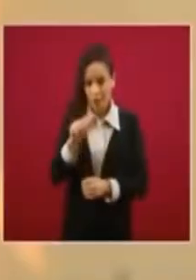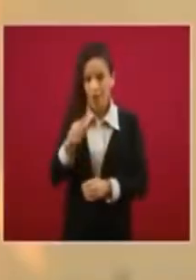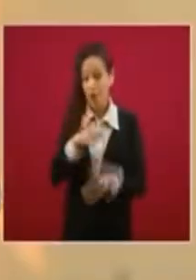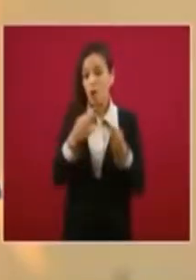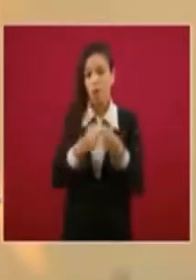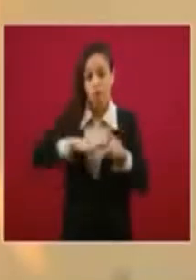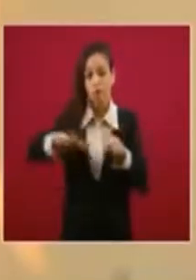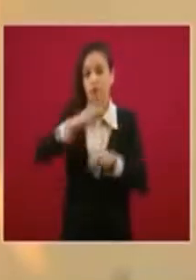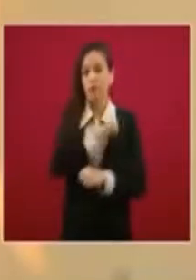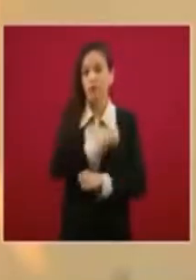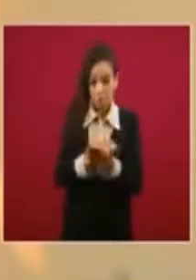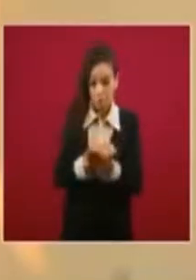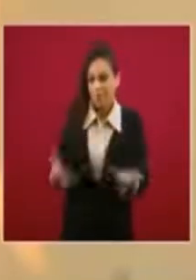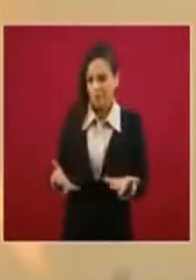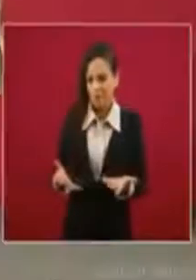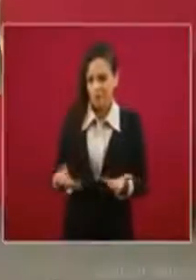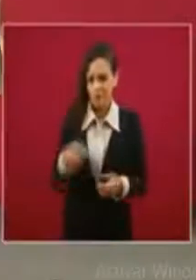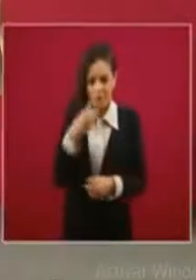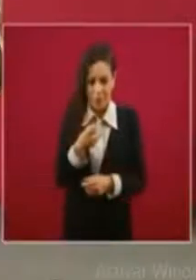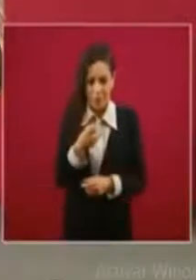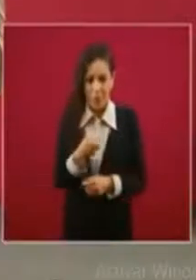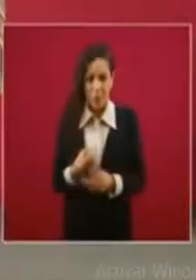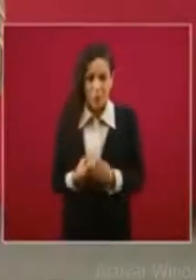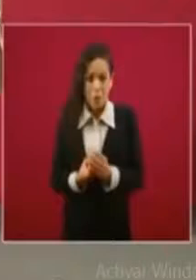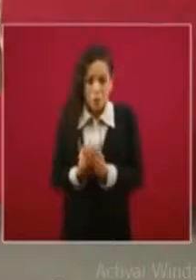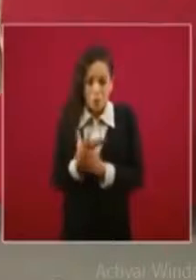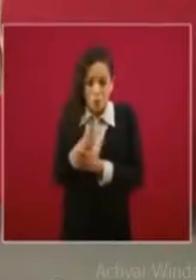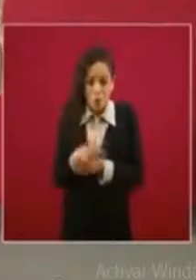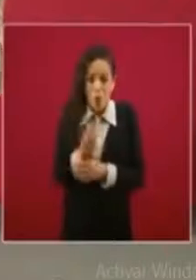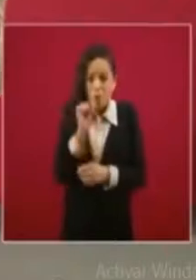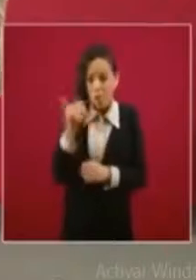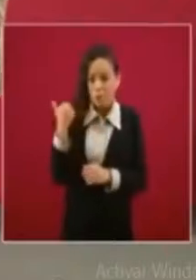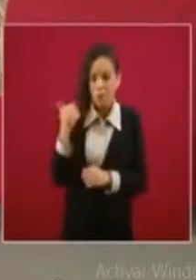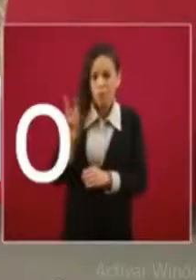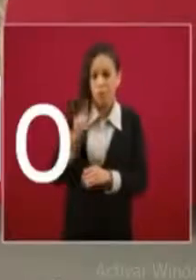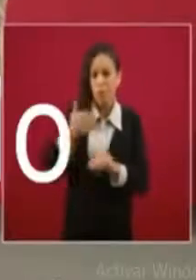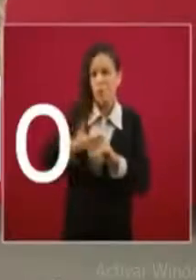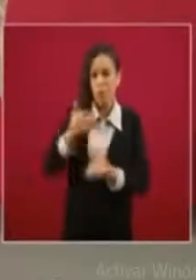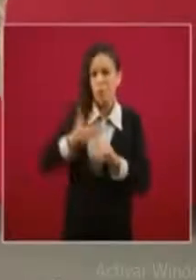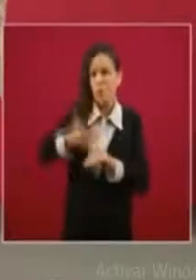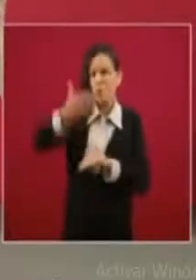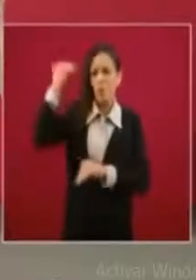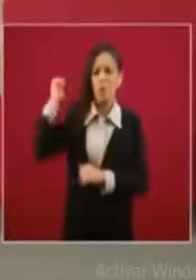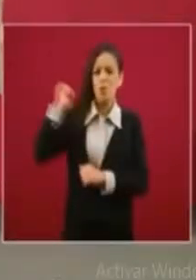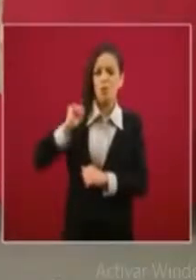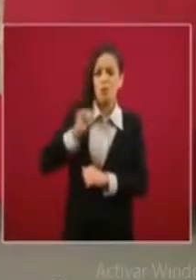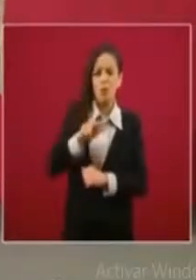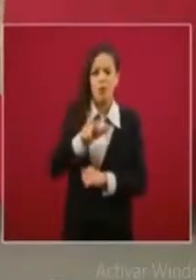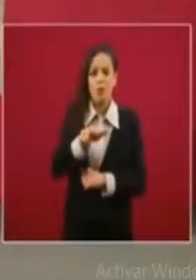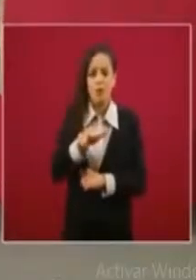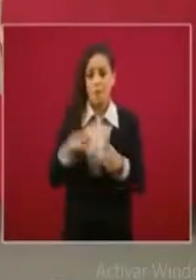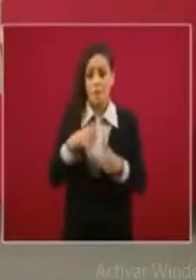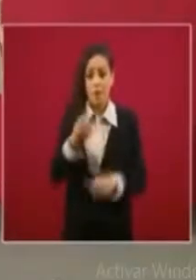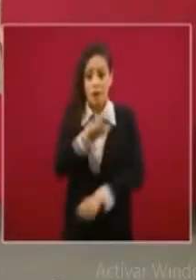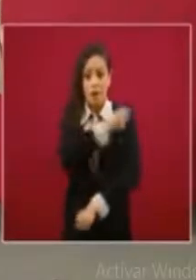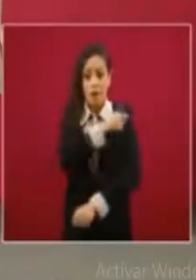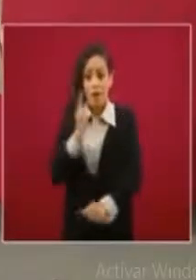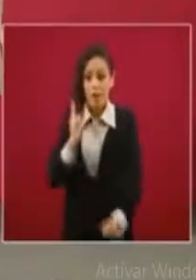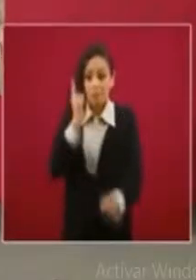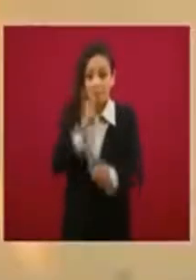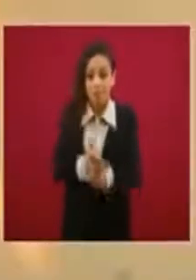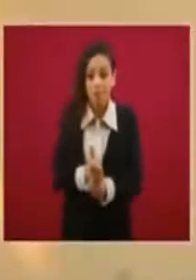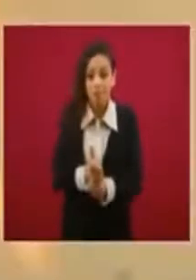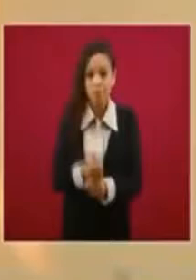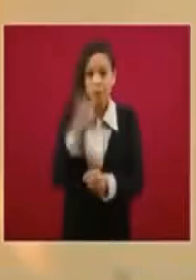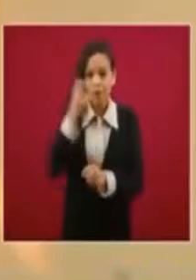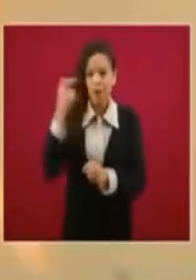en los últimos 30 millones de años, desde el fines del siglo XVIII, cuando descubrió la primera vacuna. Pero lo que hay